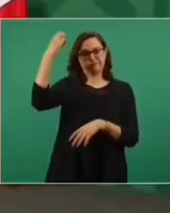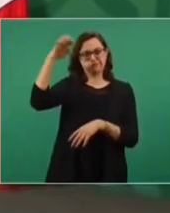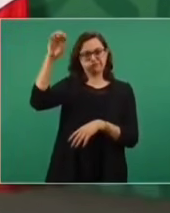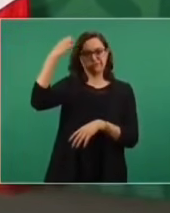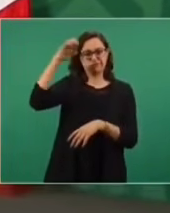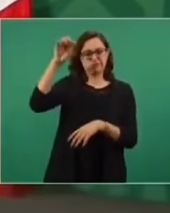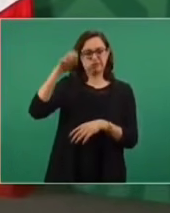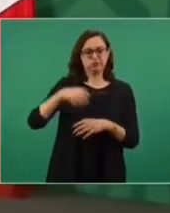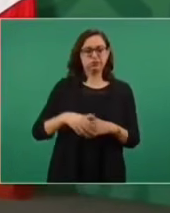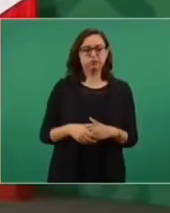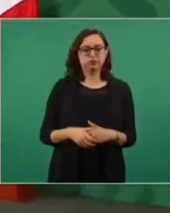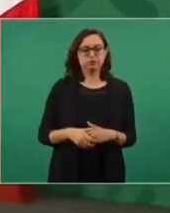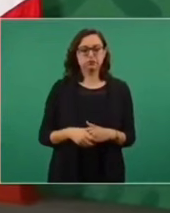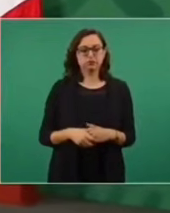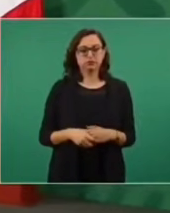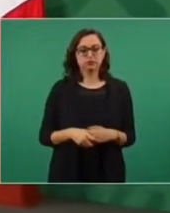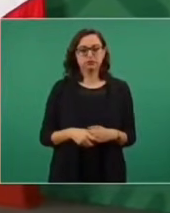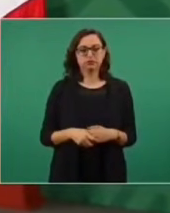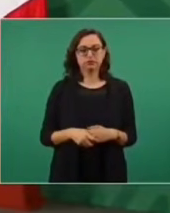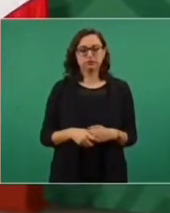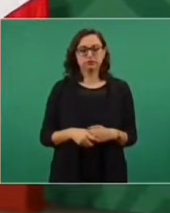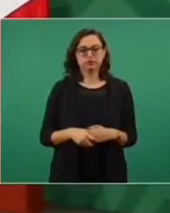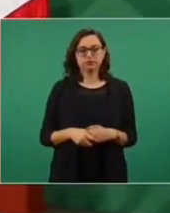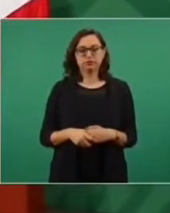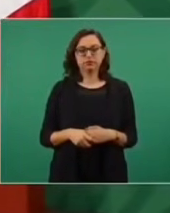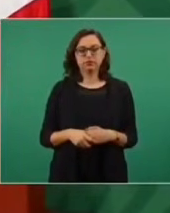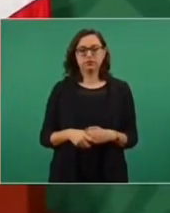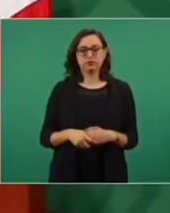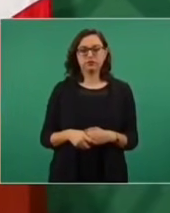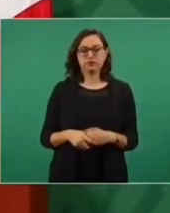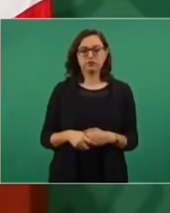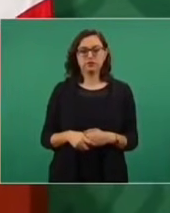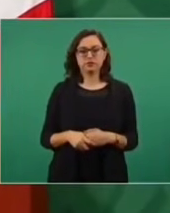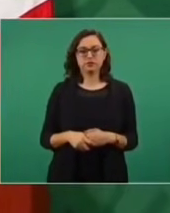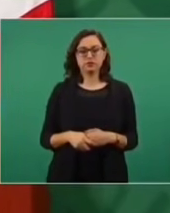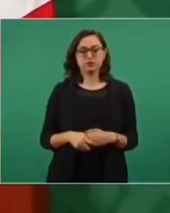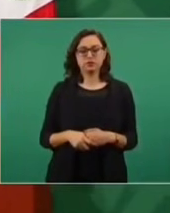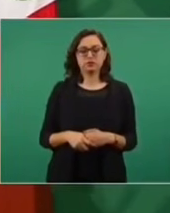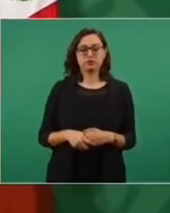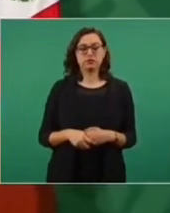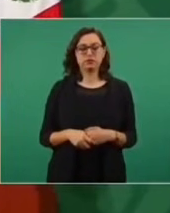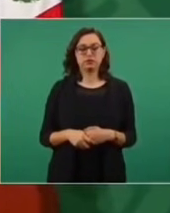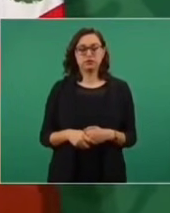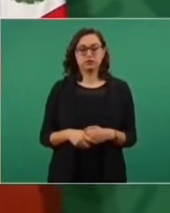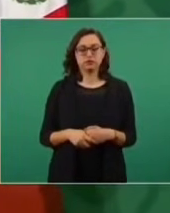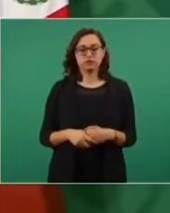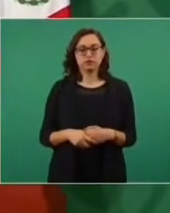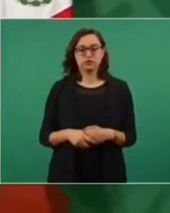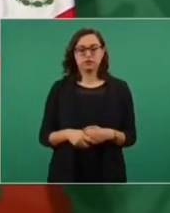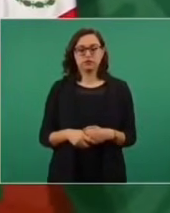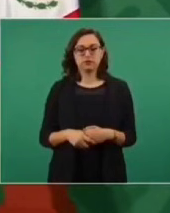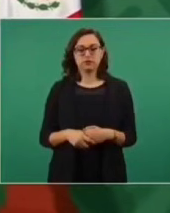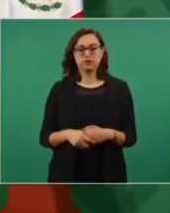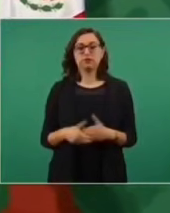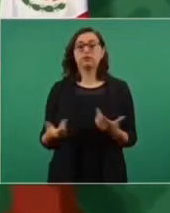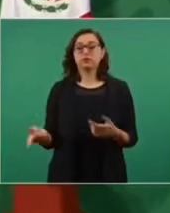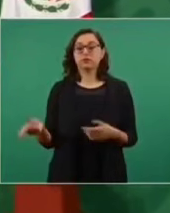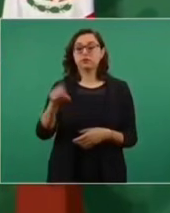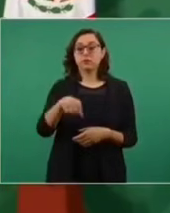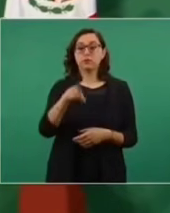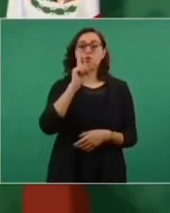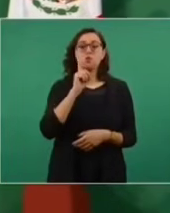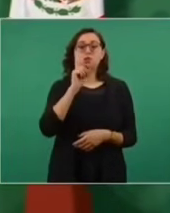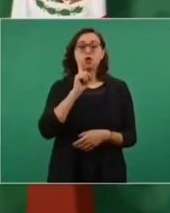explotación de litio. Y se le encargó a Tatiana